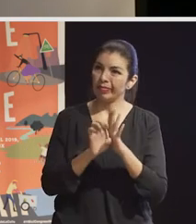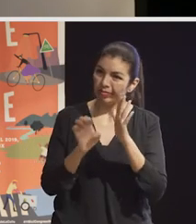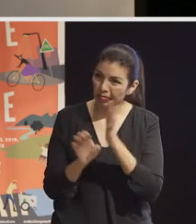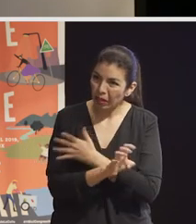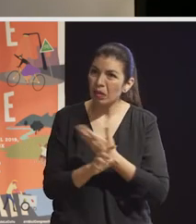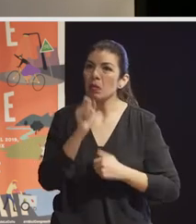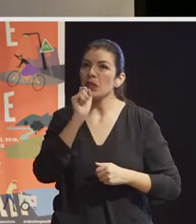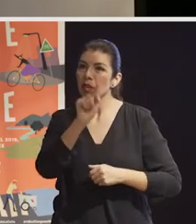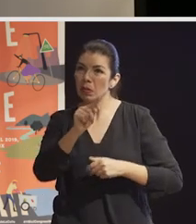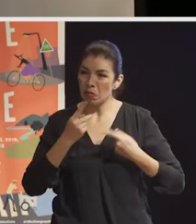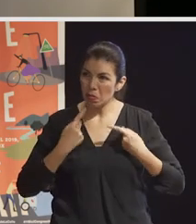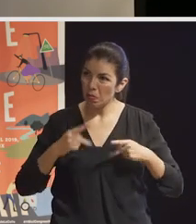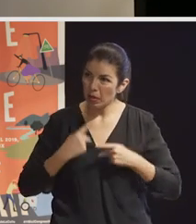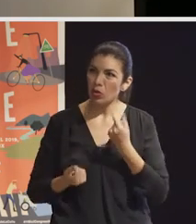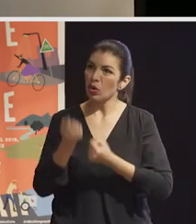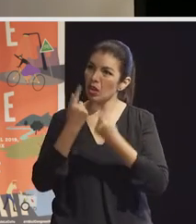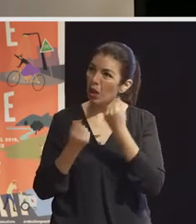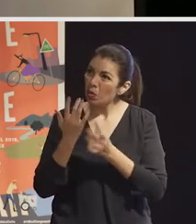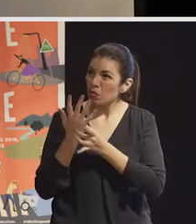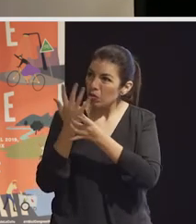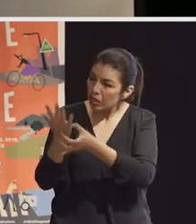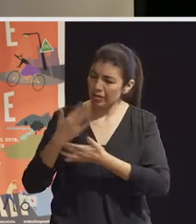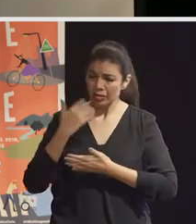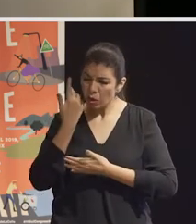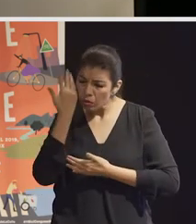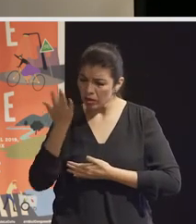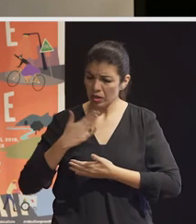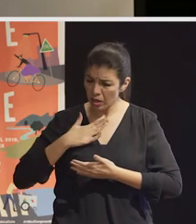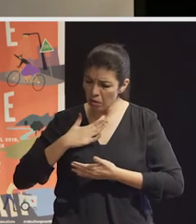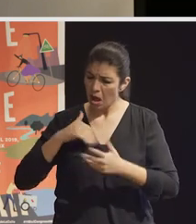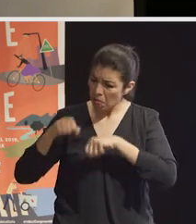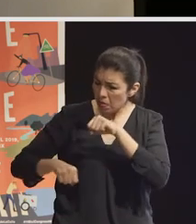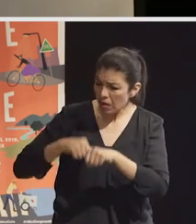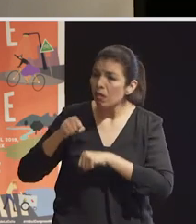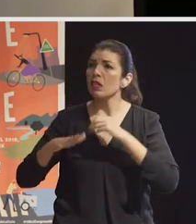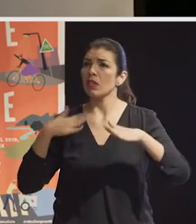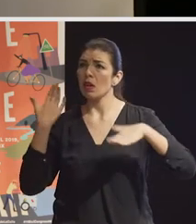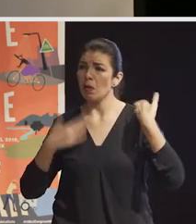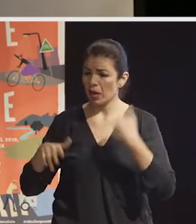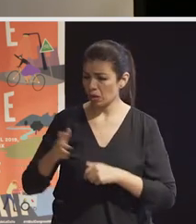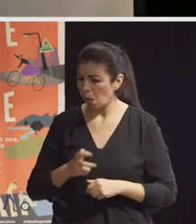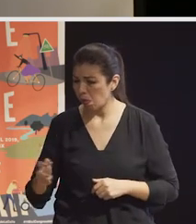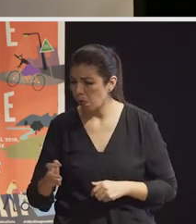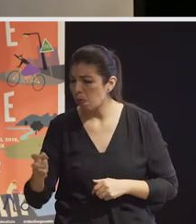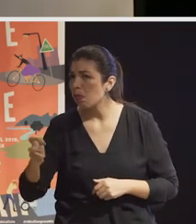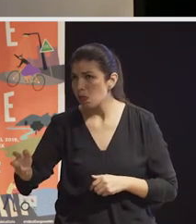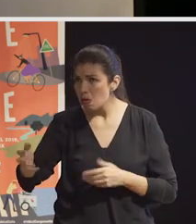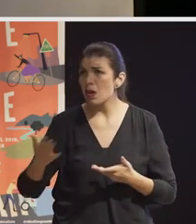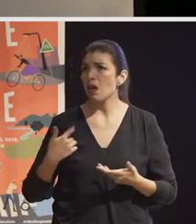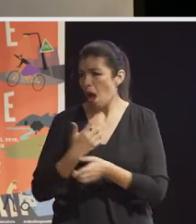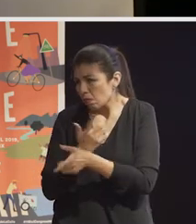estar vivo en mi bici porque la calle es de todos todas pero se actúa como si fuera de los autos solamente